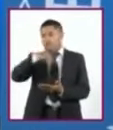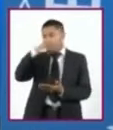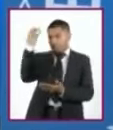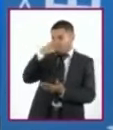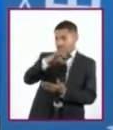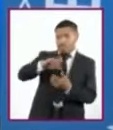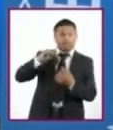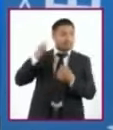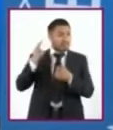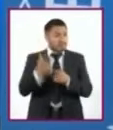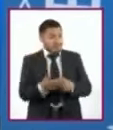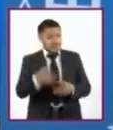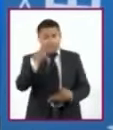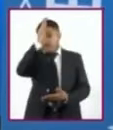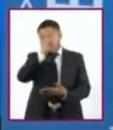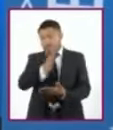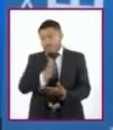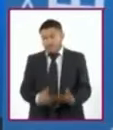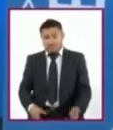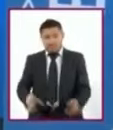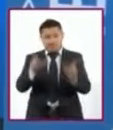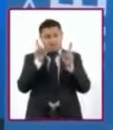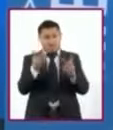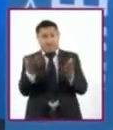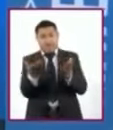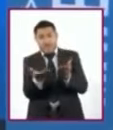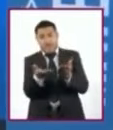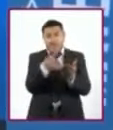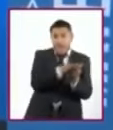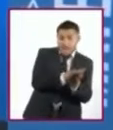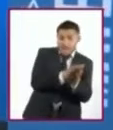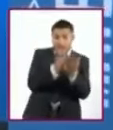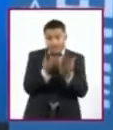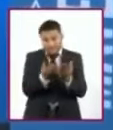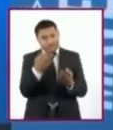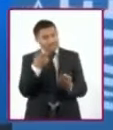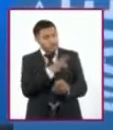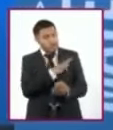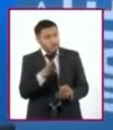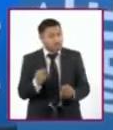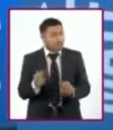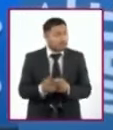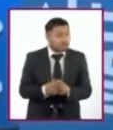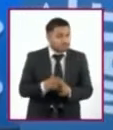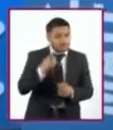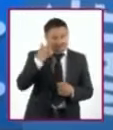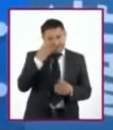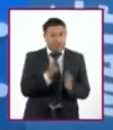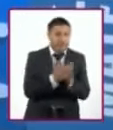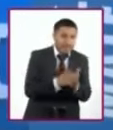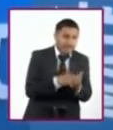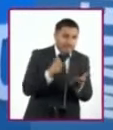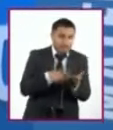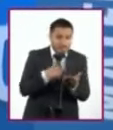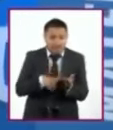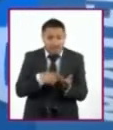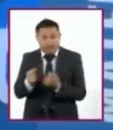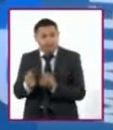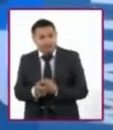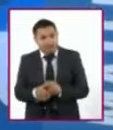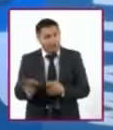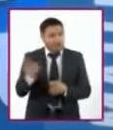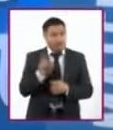puedan partir por la mitad con un doblez, como lo visto anteriormente, ya sea en libros o revistas? Si